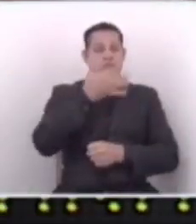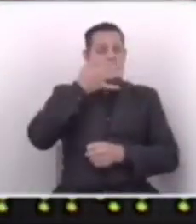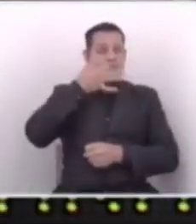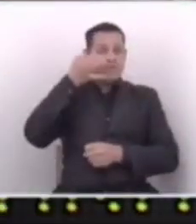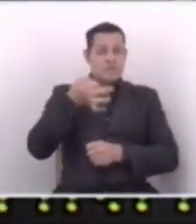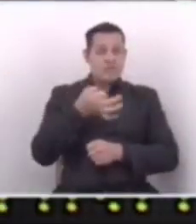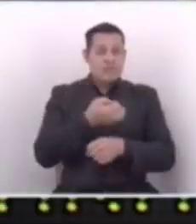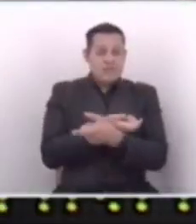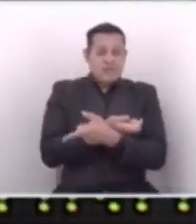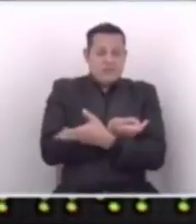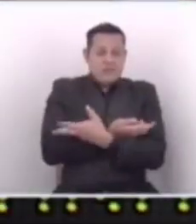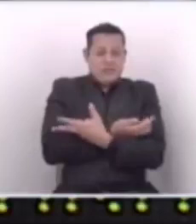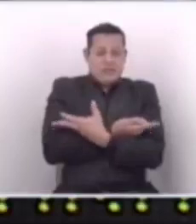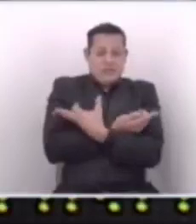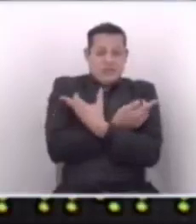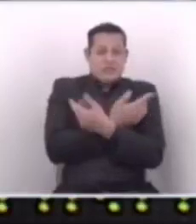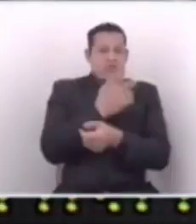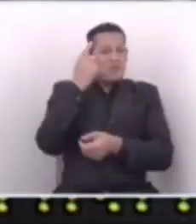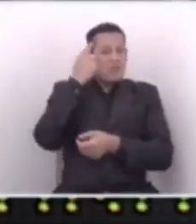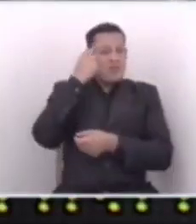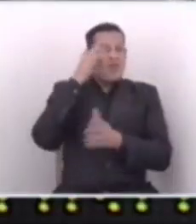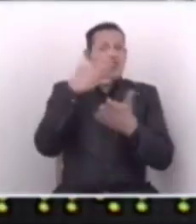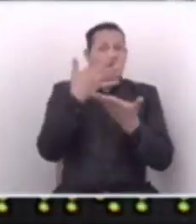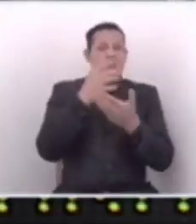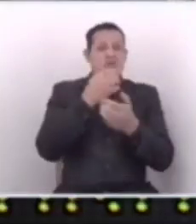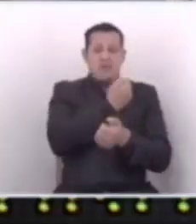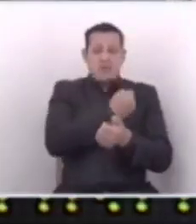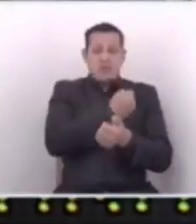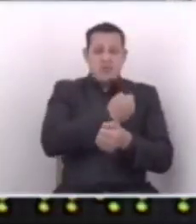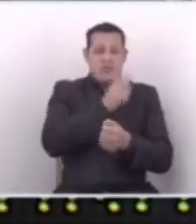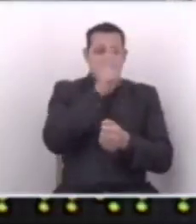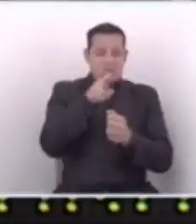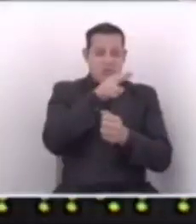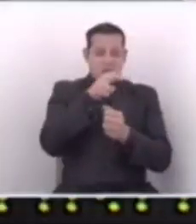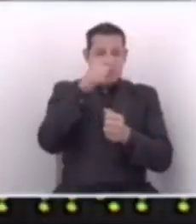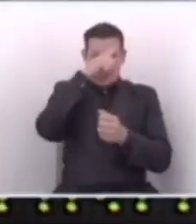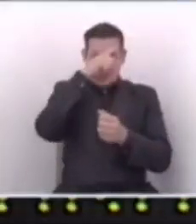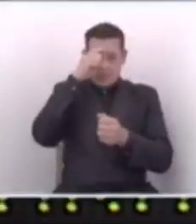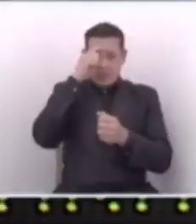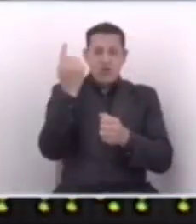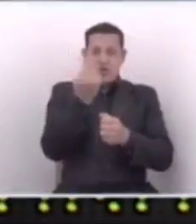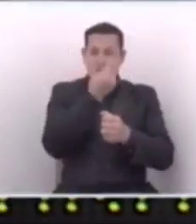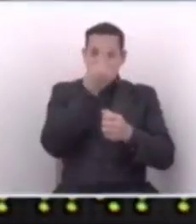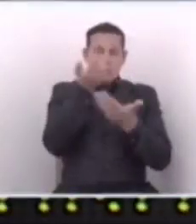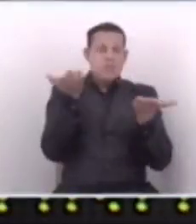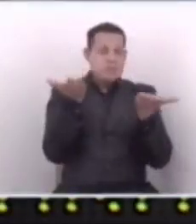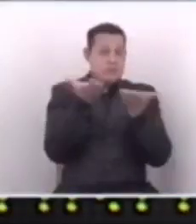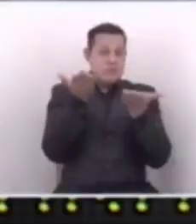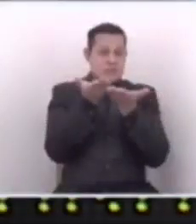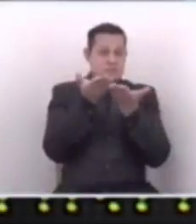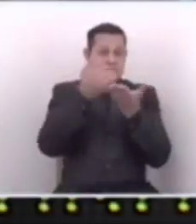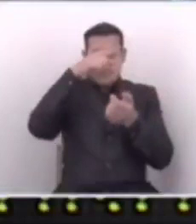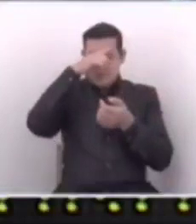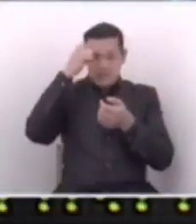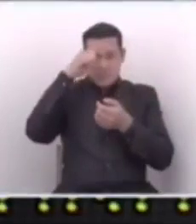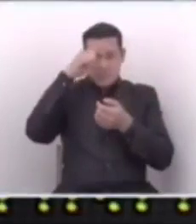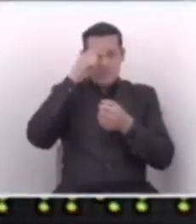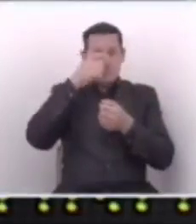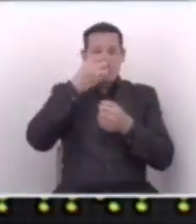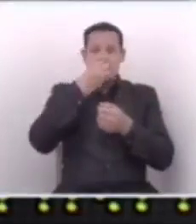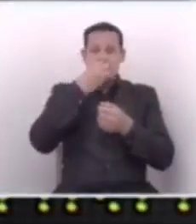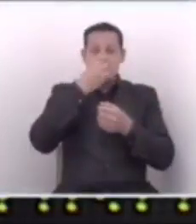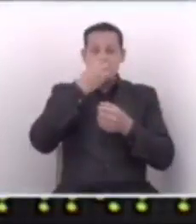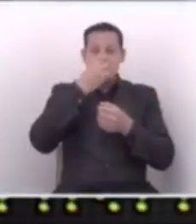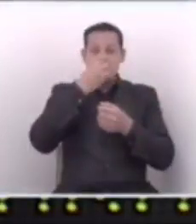De verdad que hasta eriza la piel recordar lo que debe haber sufrido esos pobres trabajadores, que lo único que estaban haciendo era ganar el sustento para